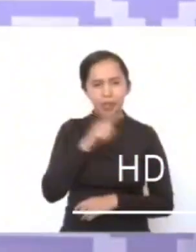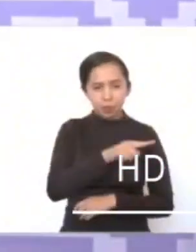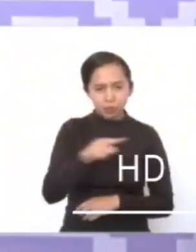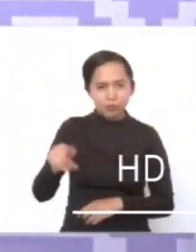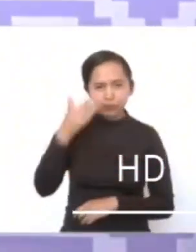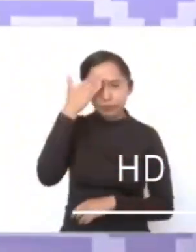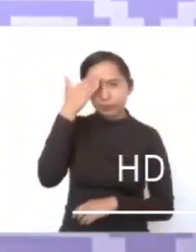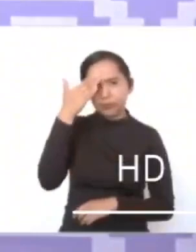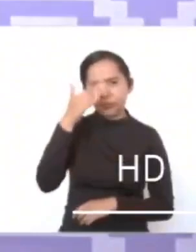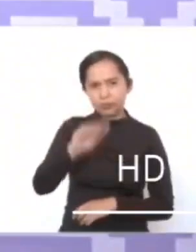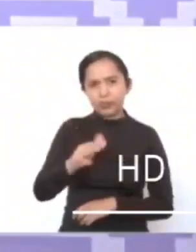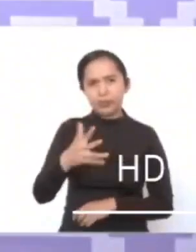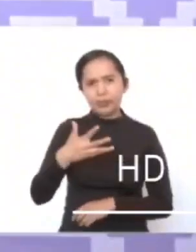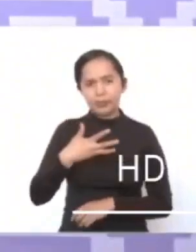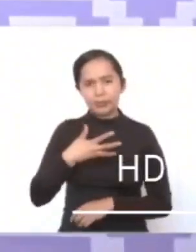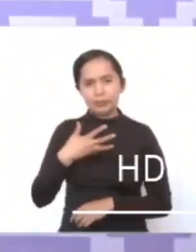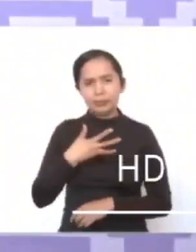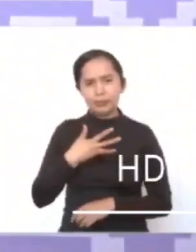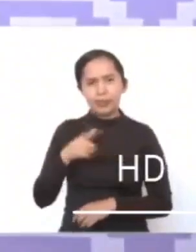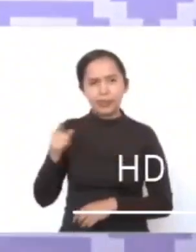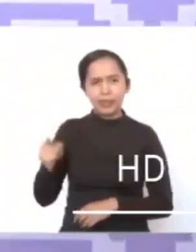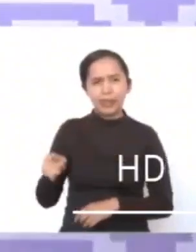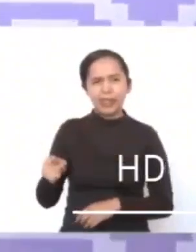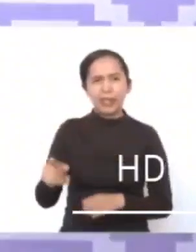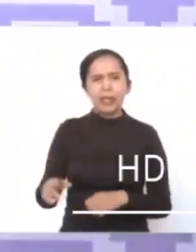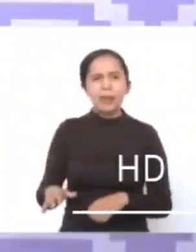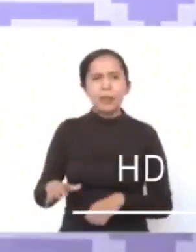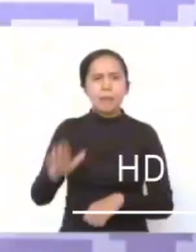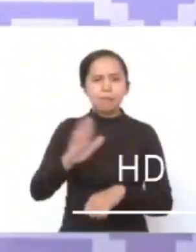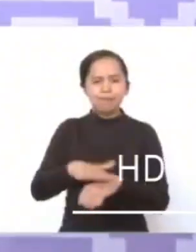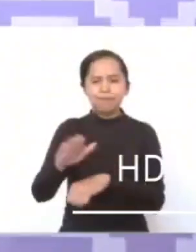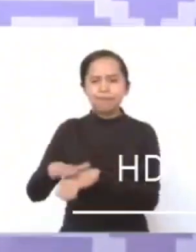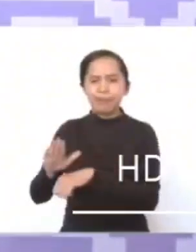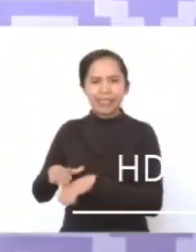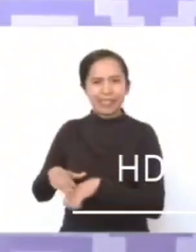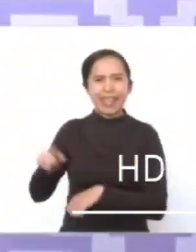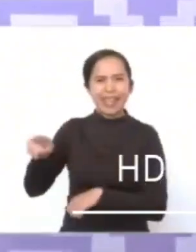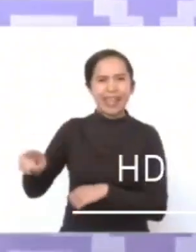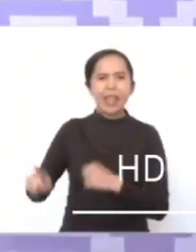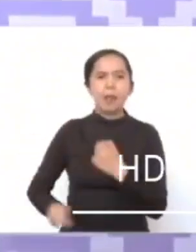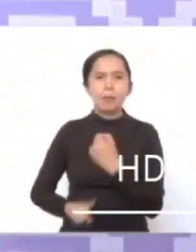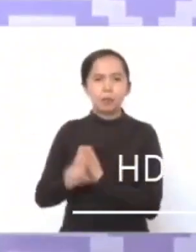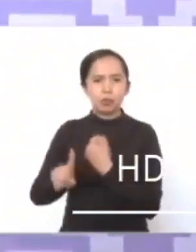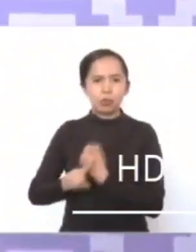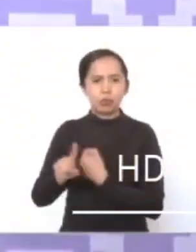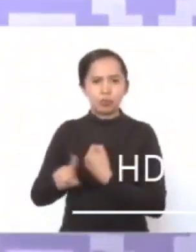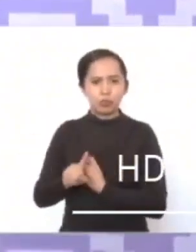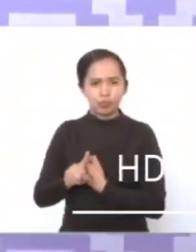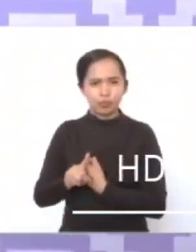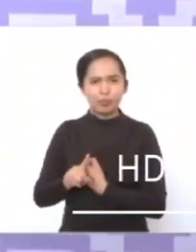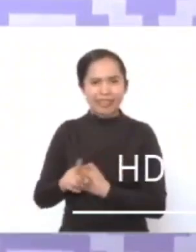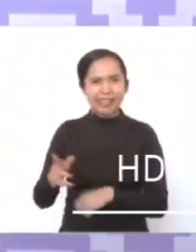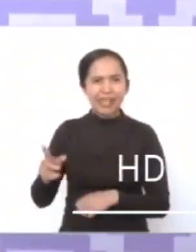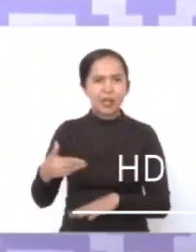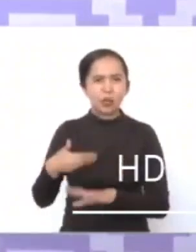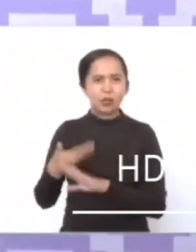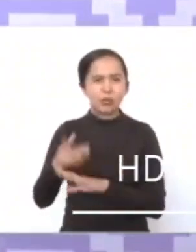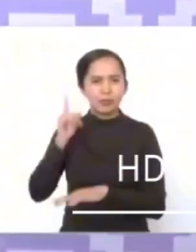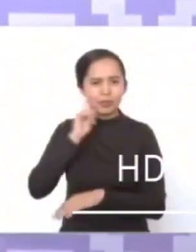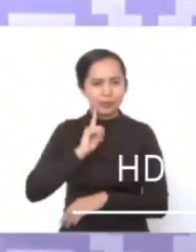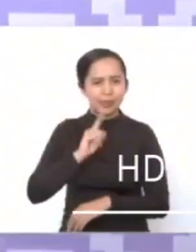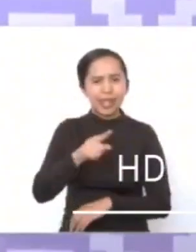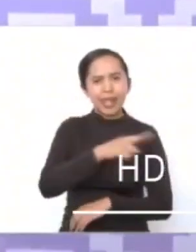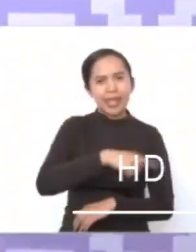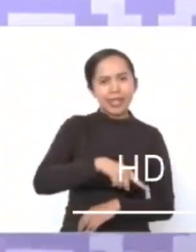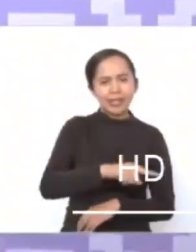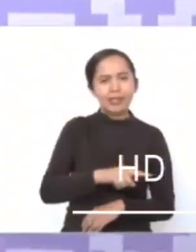medida de la declaratoria de alerta que alude a la necesidad de formar y de sensibilizar